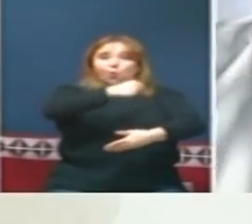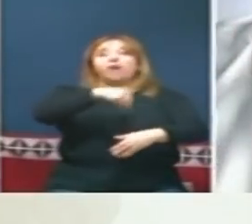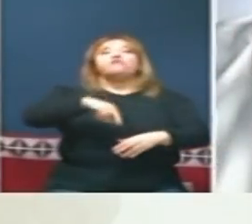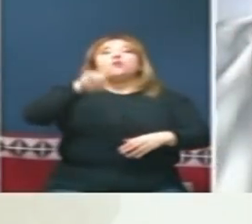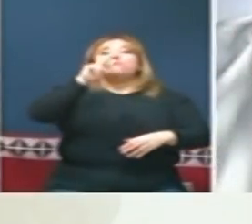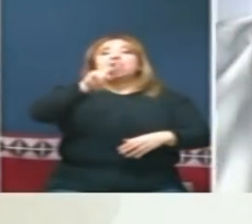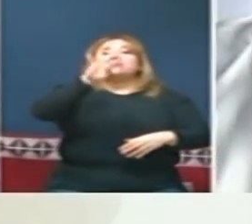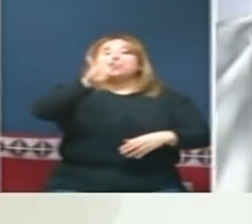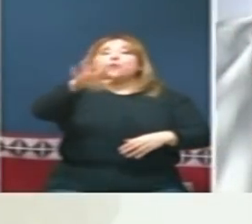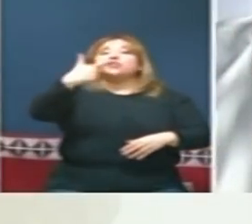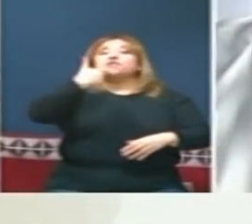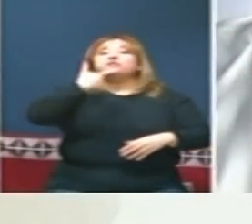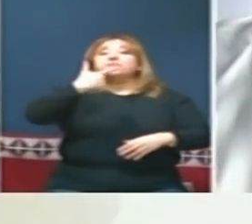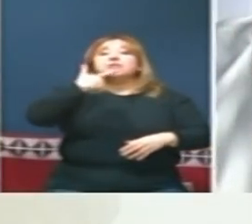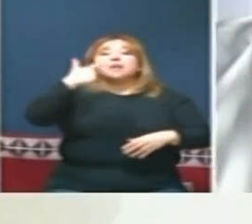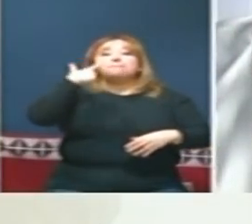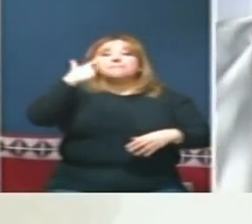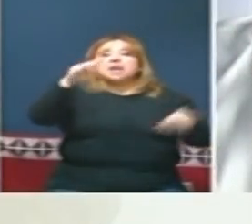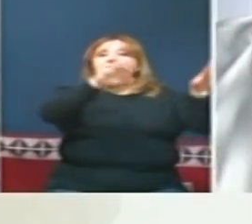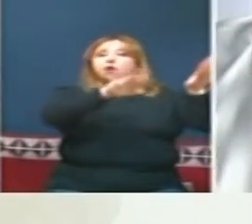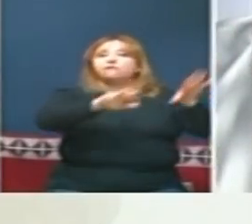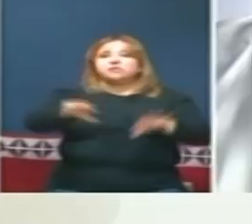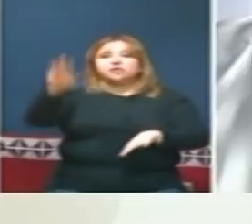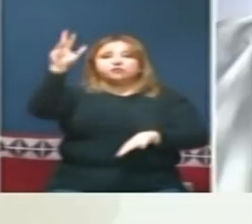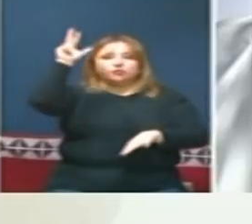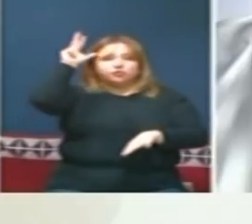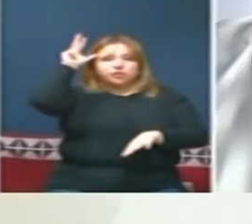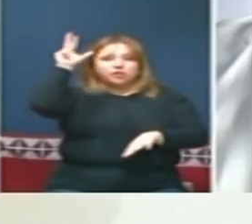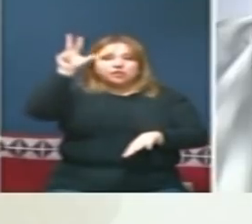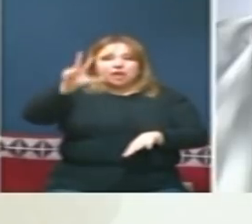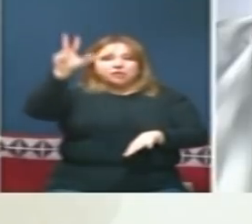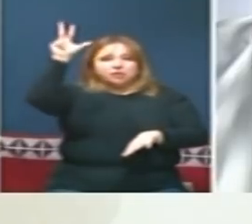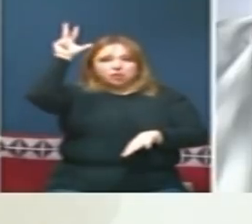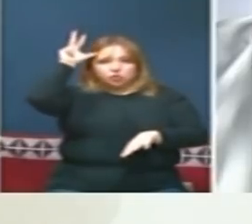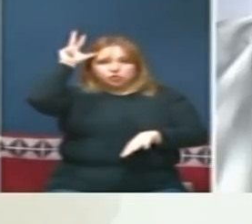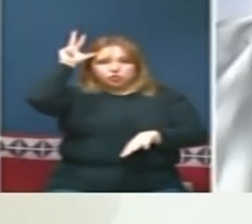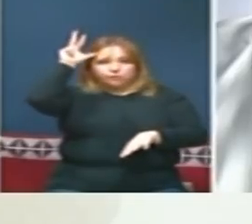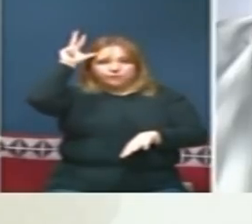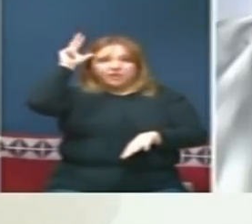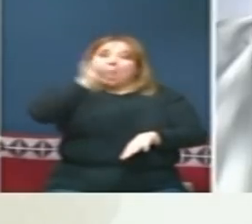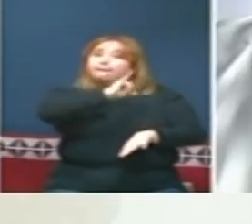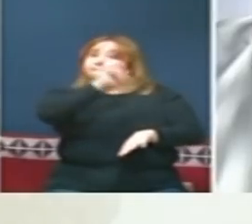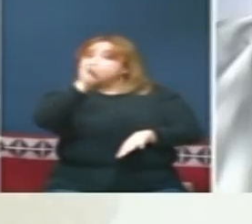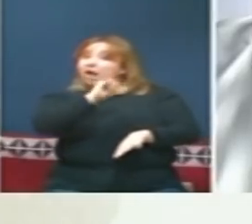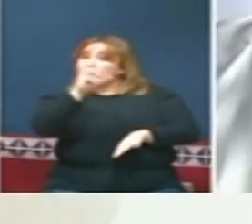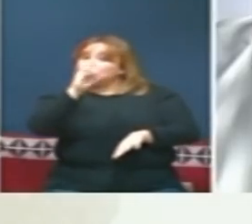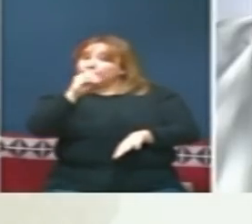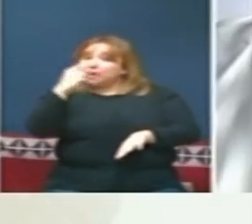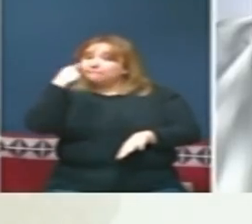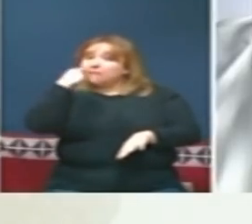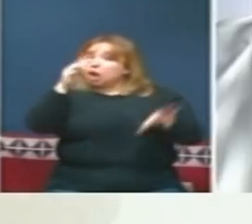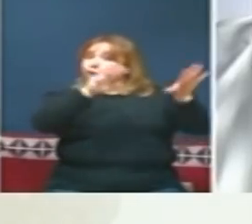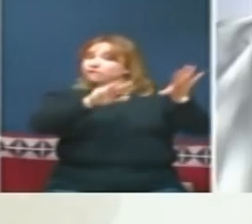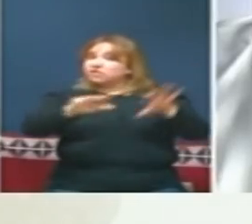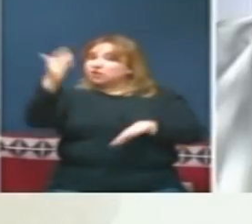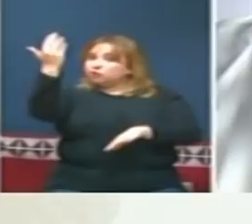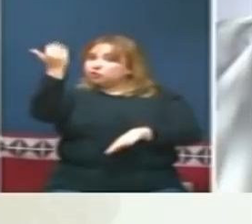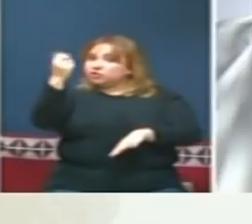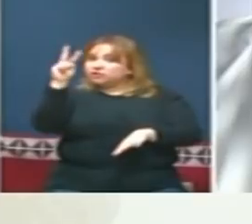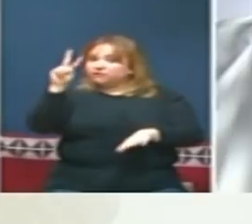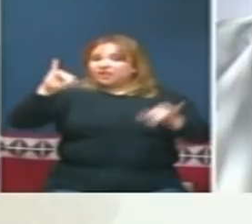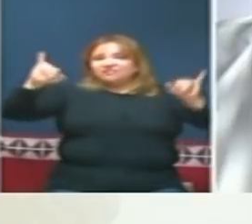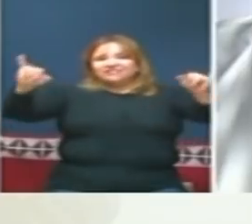24 de septiembre de 1938. En marzo de 1962 se casó